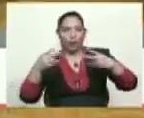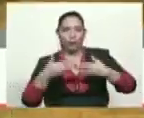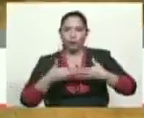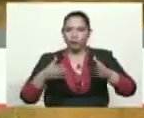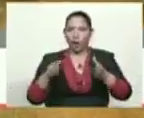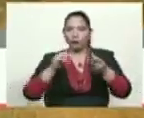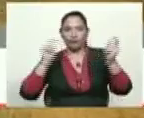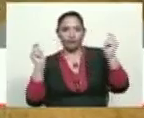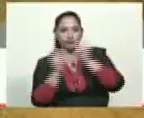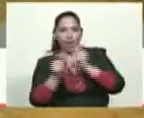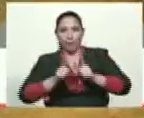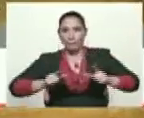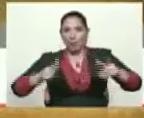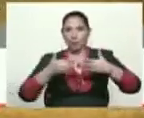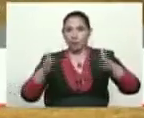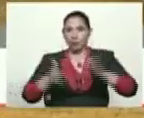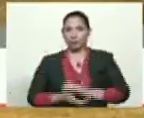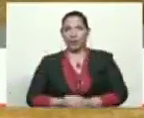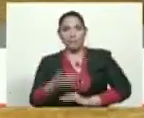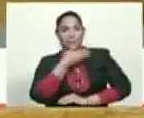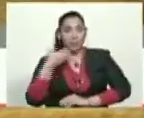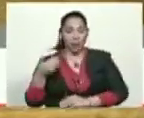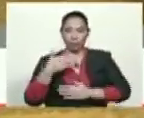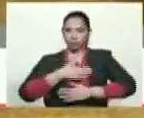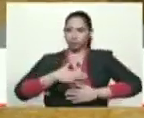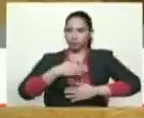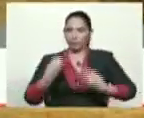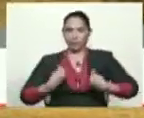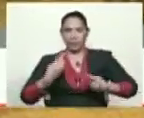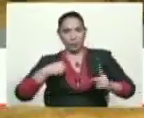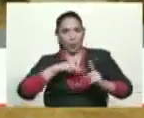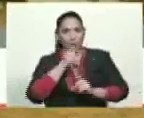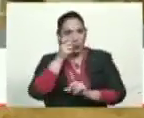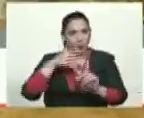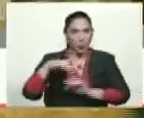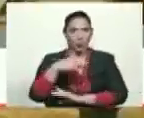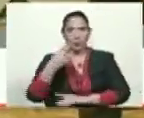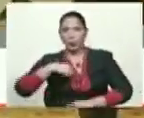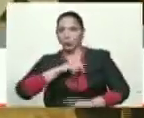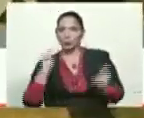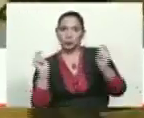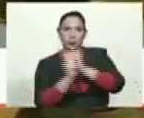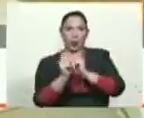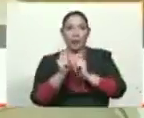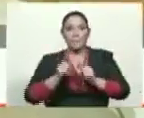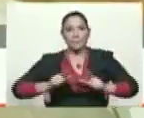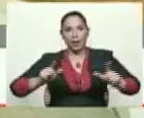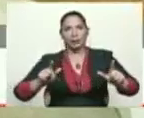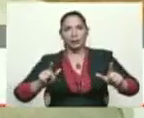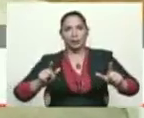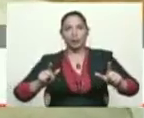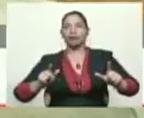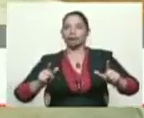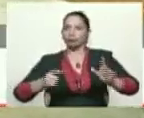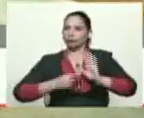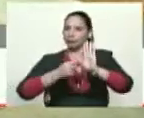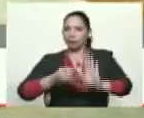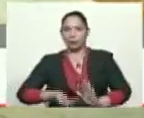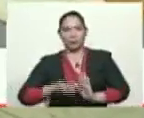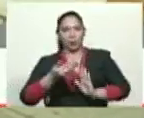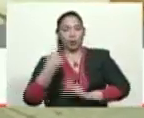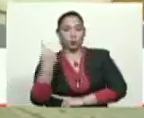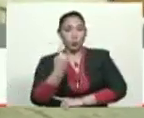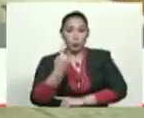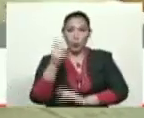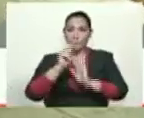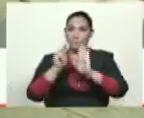espacios públicos y una mejor calidad de vida para nuestro pueblo estamos transformando este espacio que será emblemático el único parque